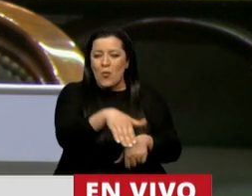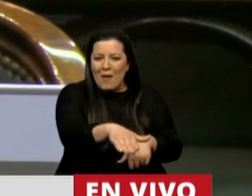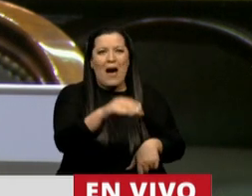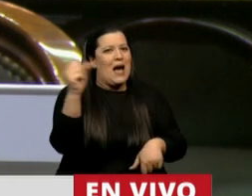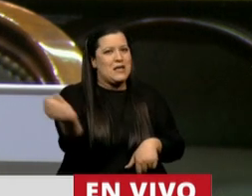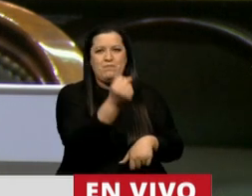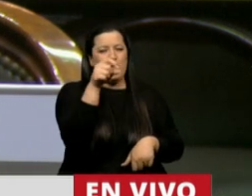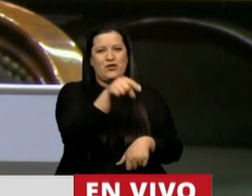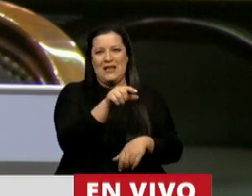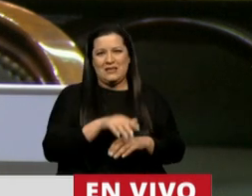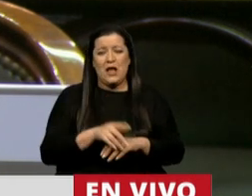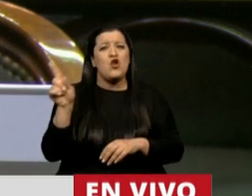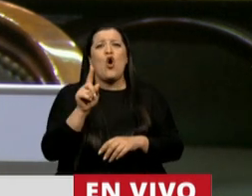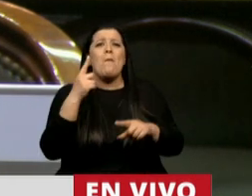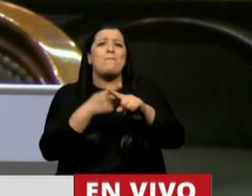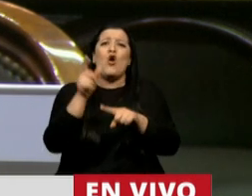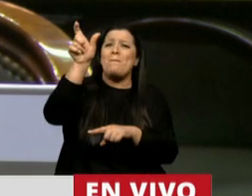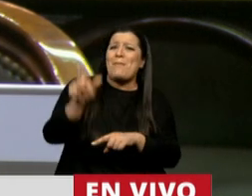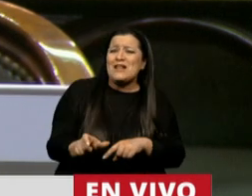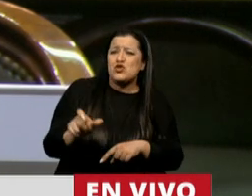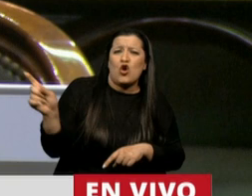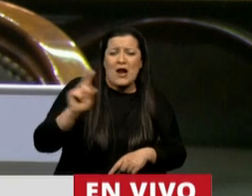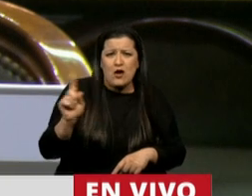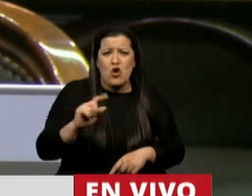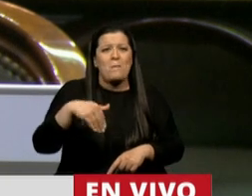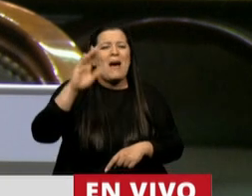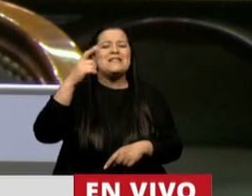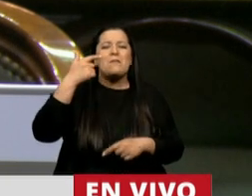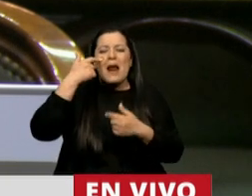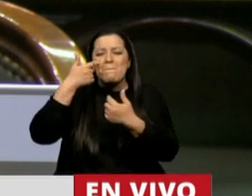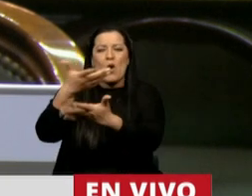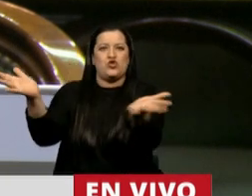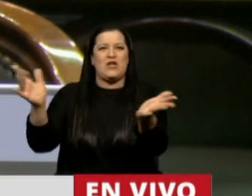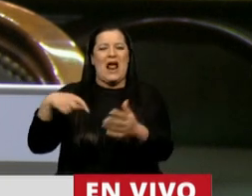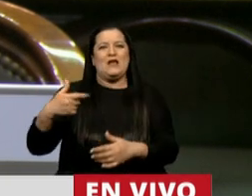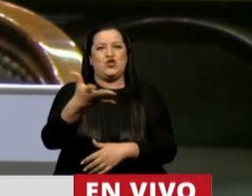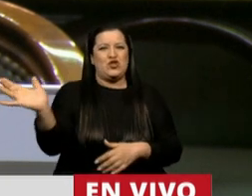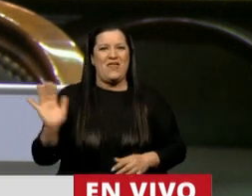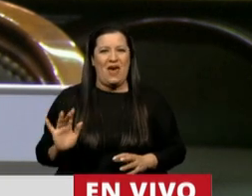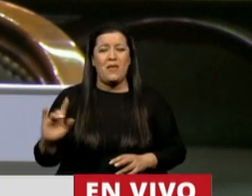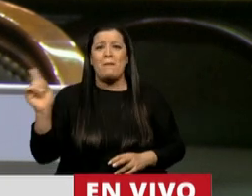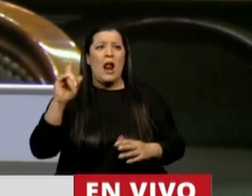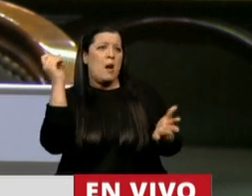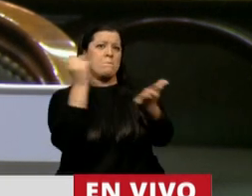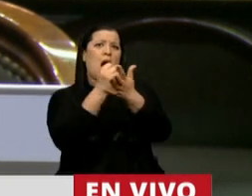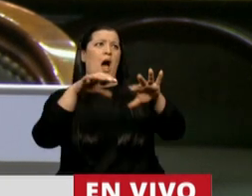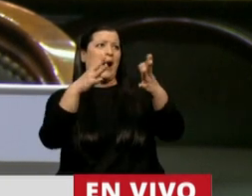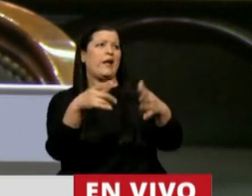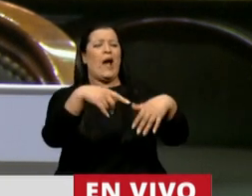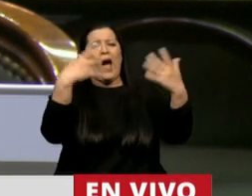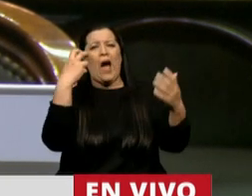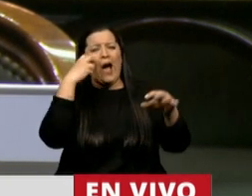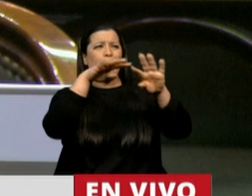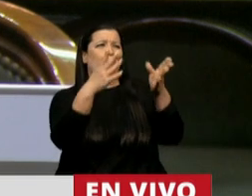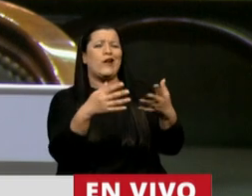trascendente no por la persona sino de Cara a la sociedad para que no quede de que nosotros alivianamos la